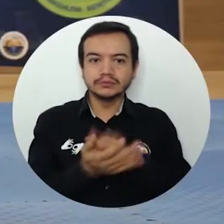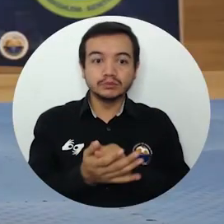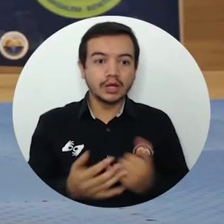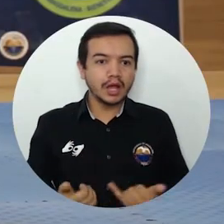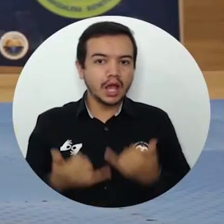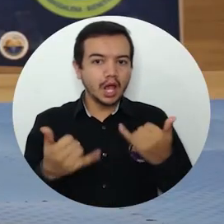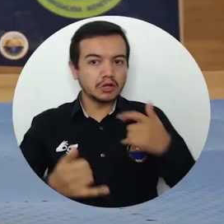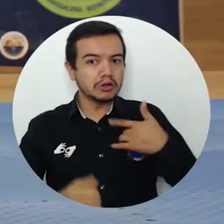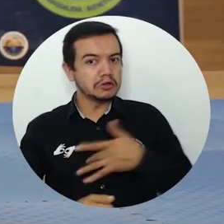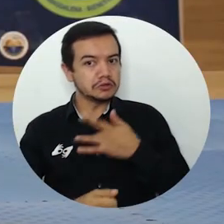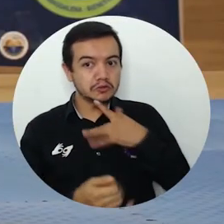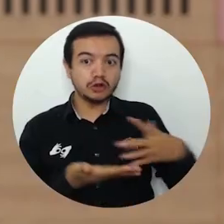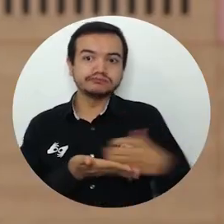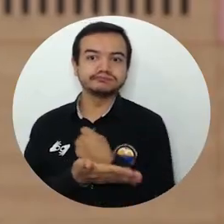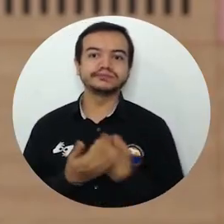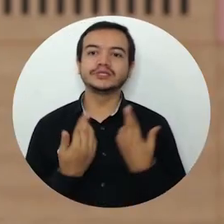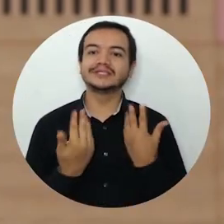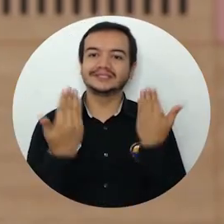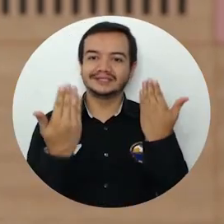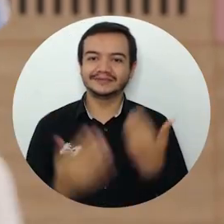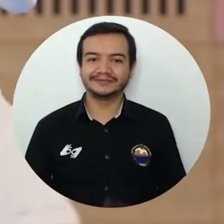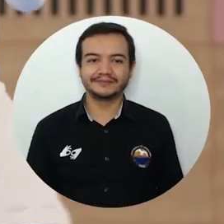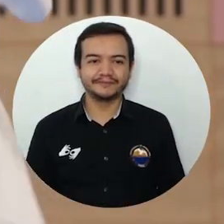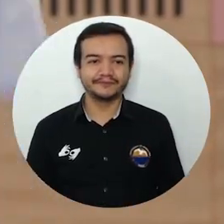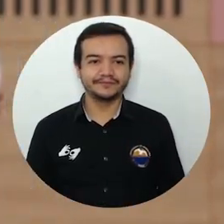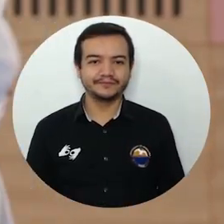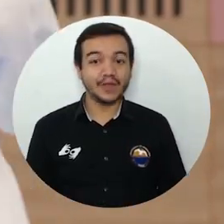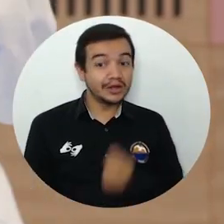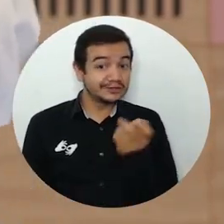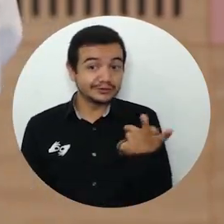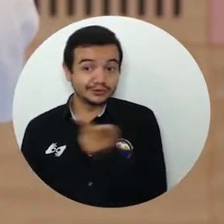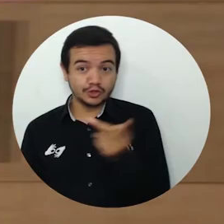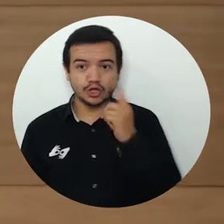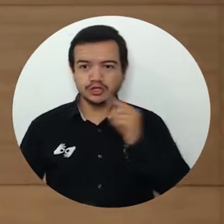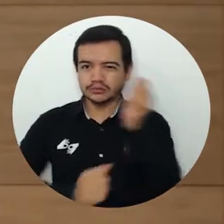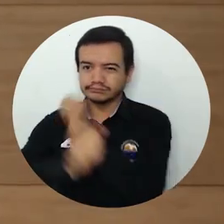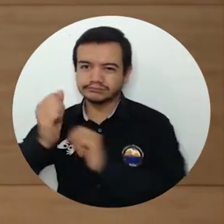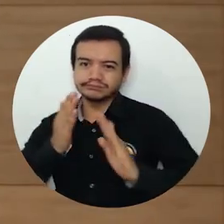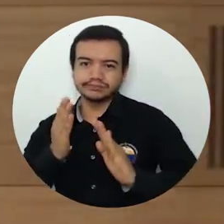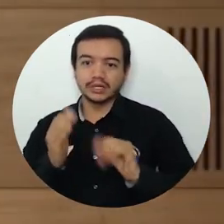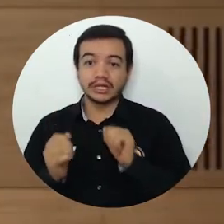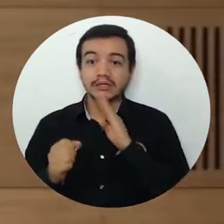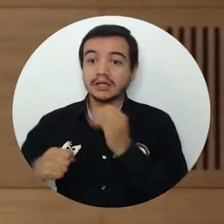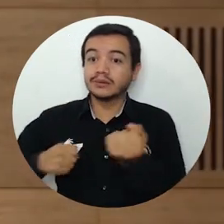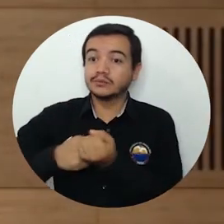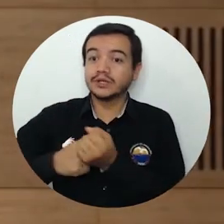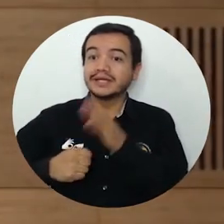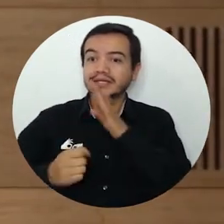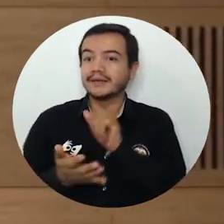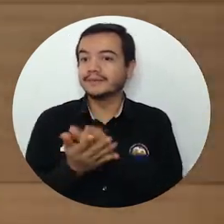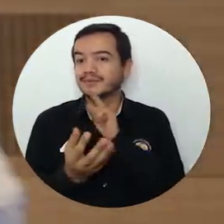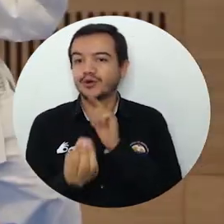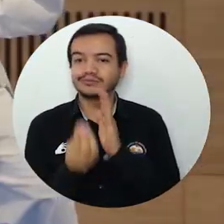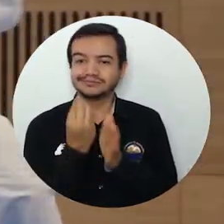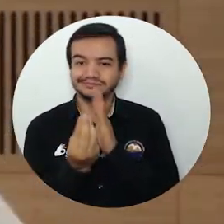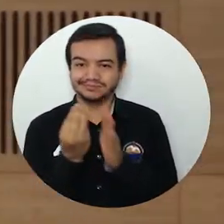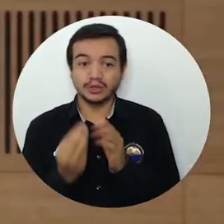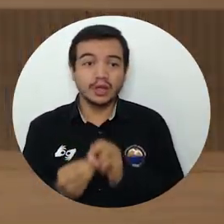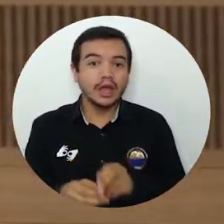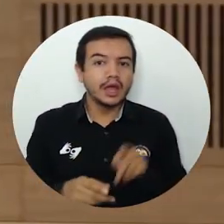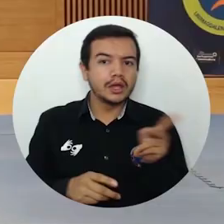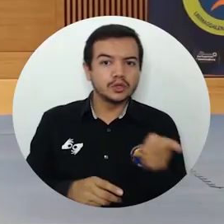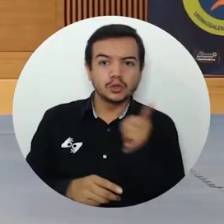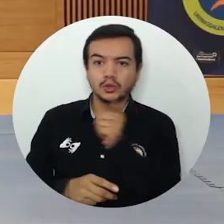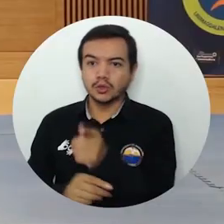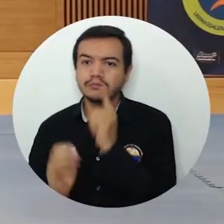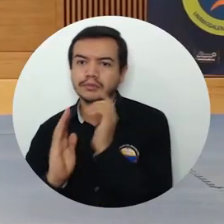creo que fue un buen resultado. Los jóvenes karatecas, quienes recibieron el respaldo de la Dirección de Bienestar Universitario,